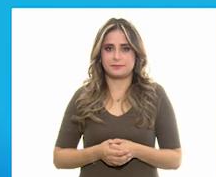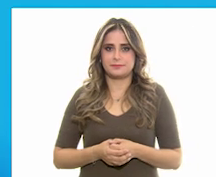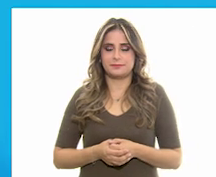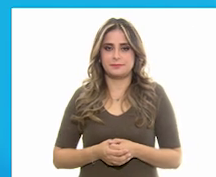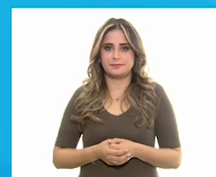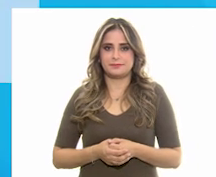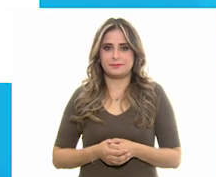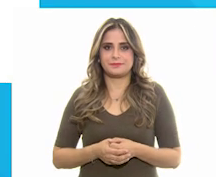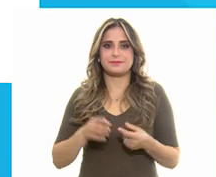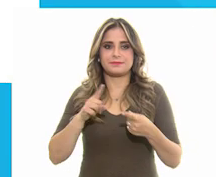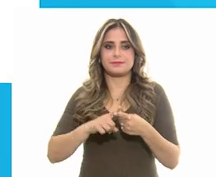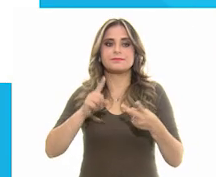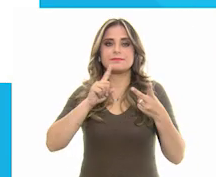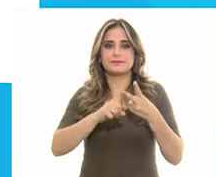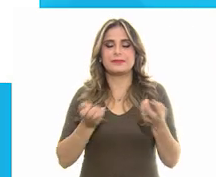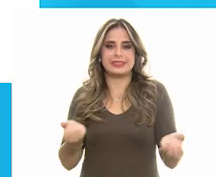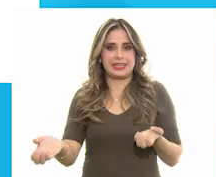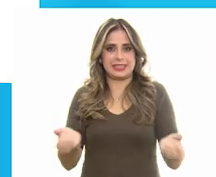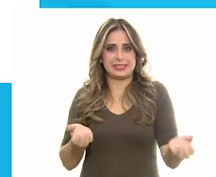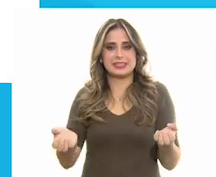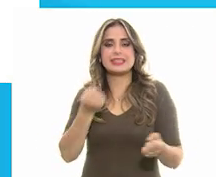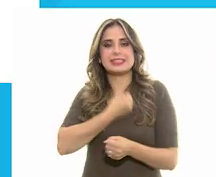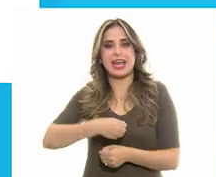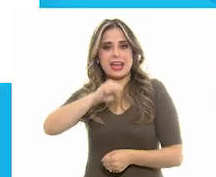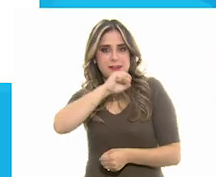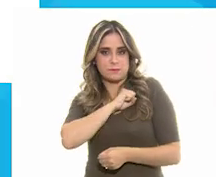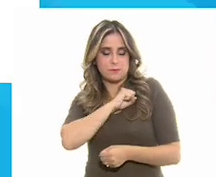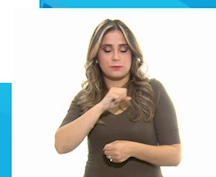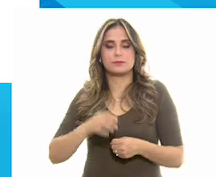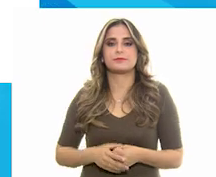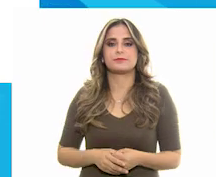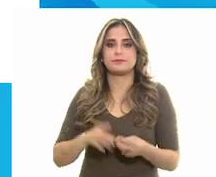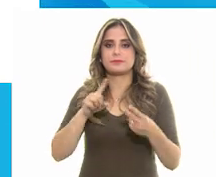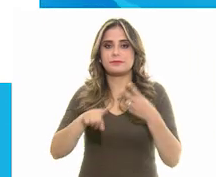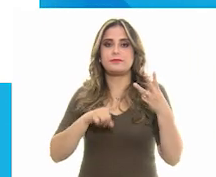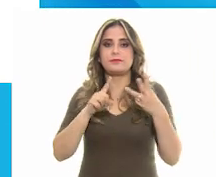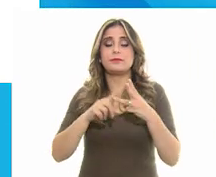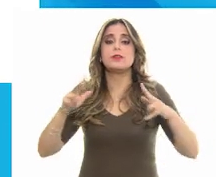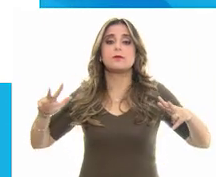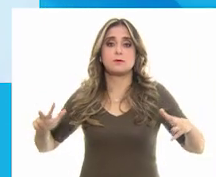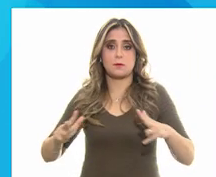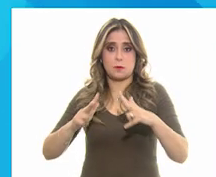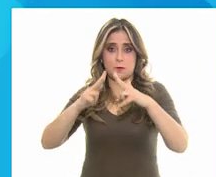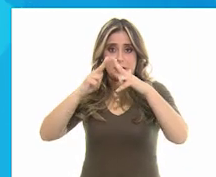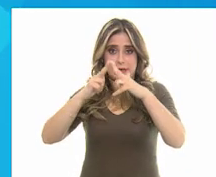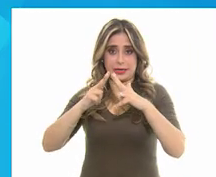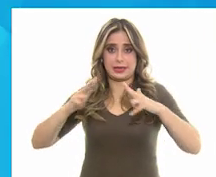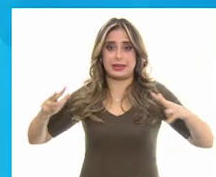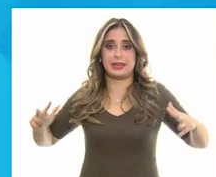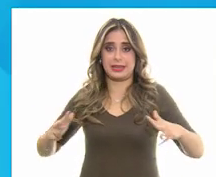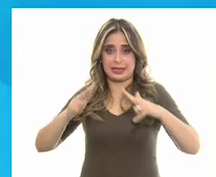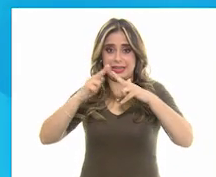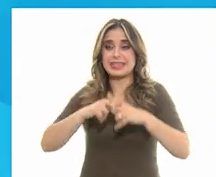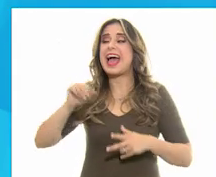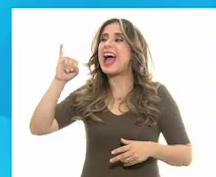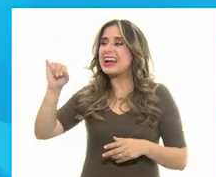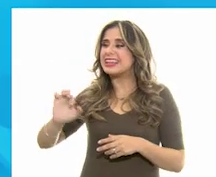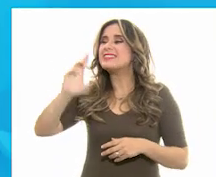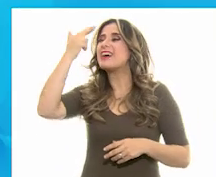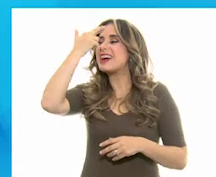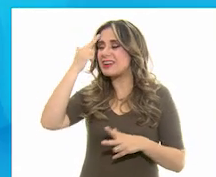Hemos visto el de ejercicio y salud. Ajá. El de los volcanes. Ah, claro, ya me acordé de ese.